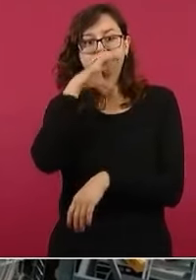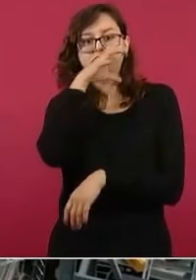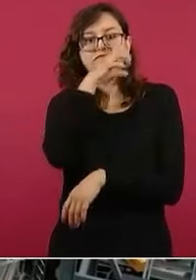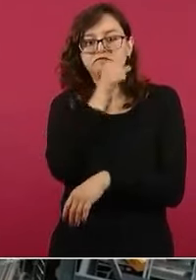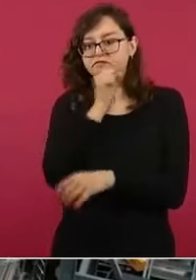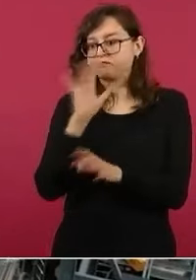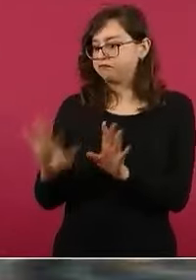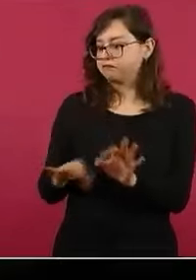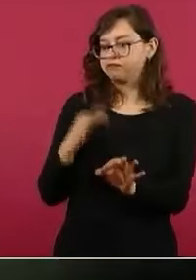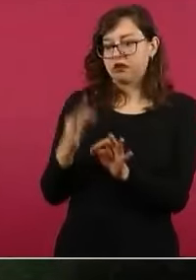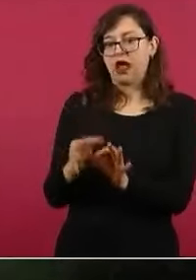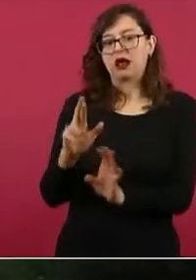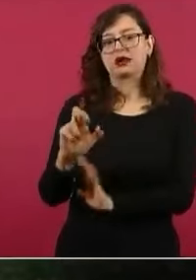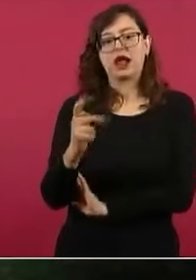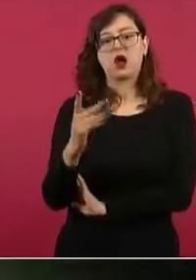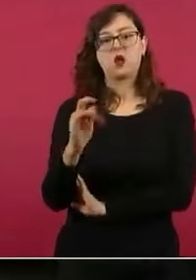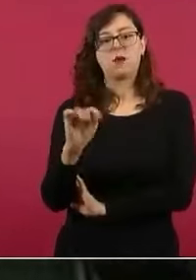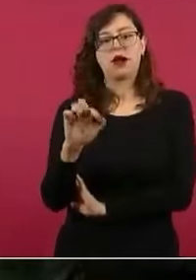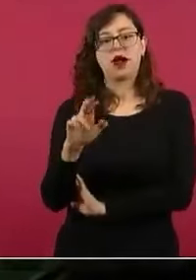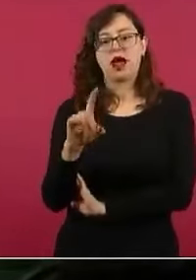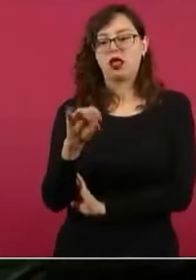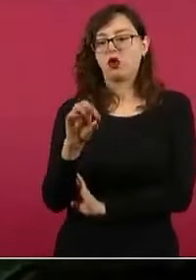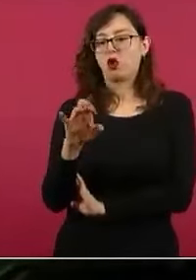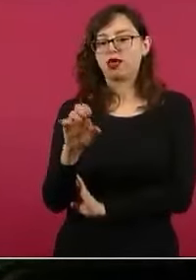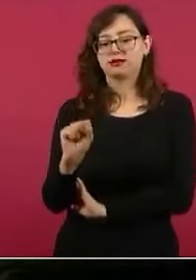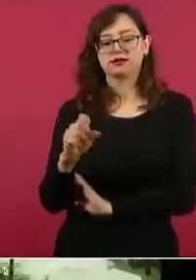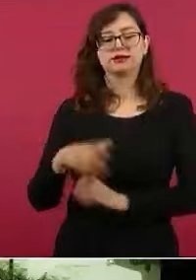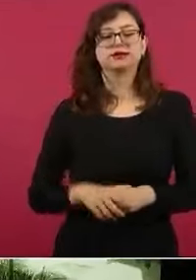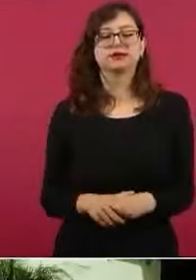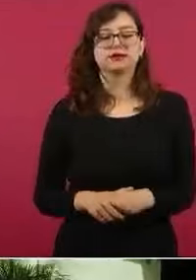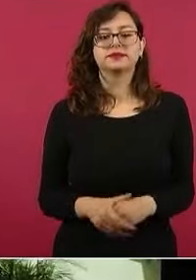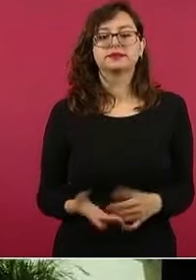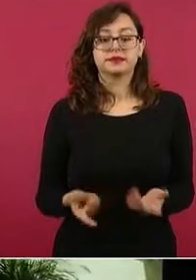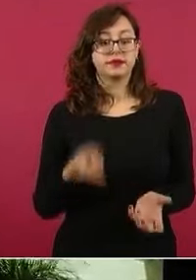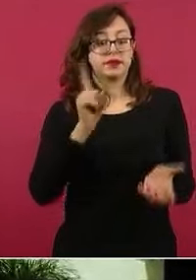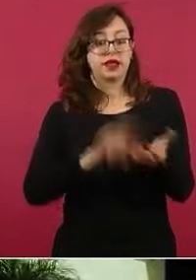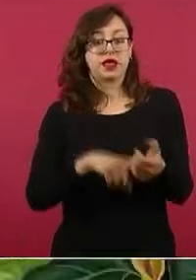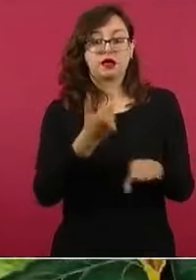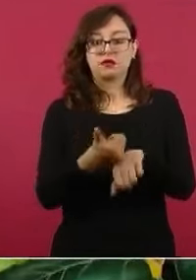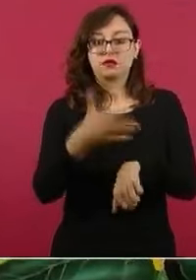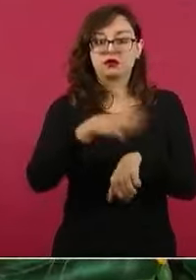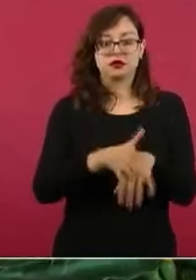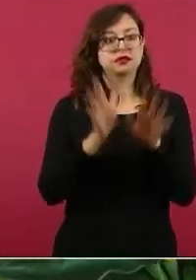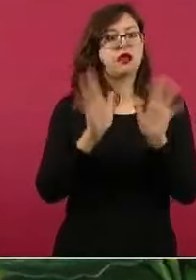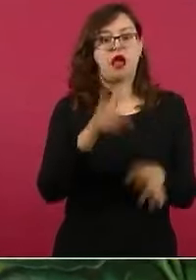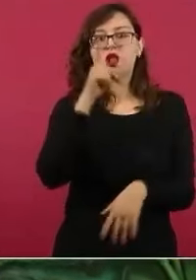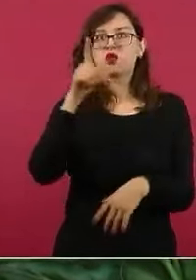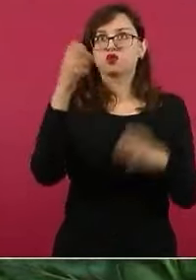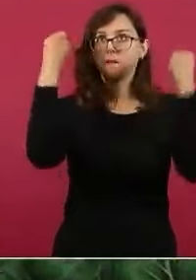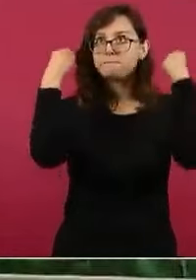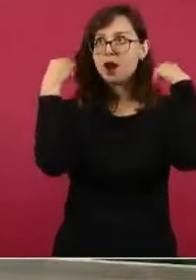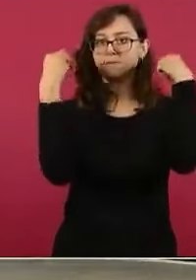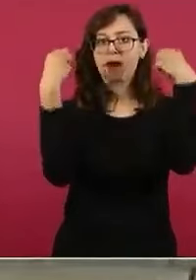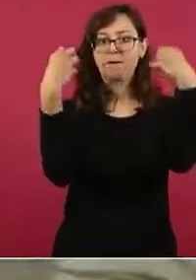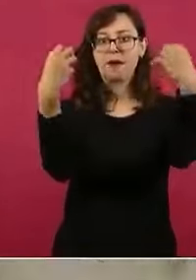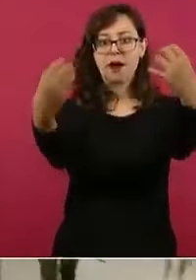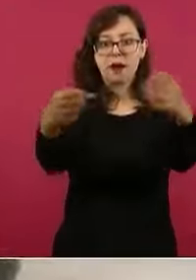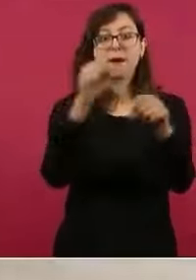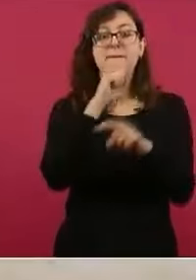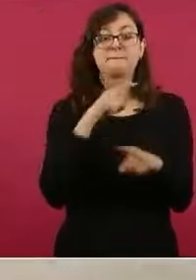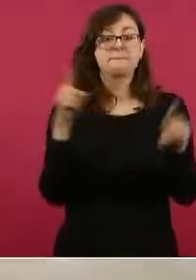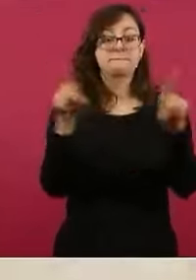zona de recuperadores. En el área administrativa, se cuenta con iluminación en los diversos edificios y se terminaron los murales que embellecerán esta área